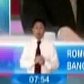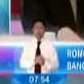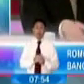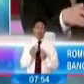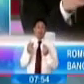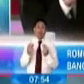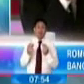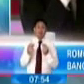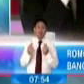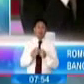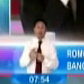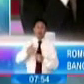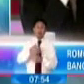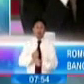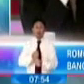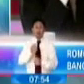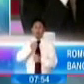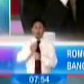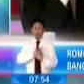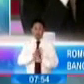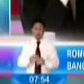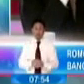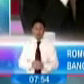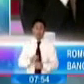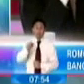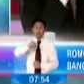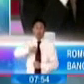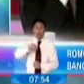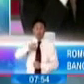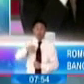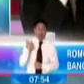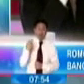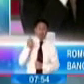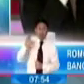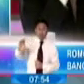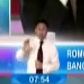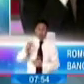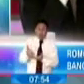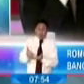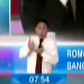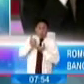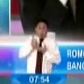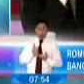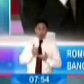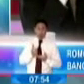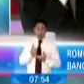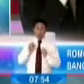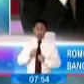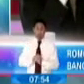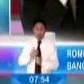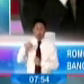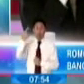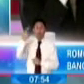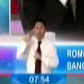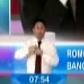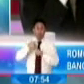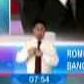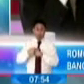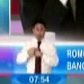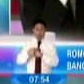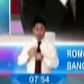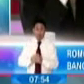más rápida su seguro de desempleo y así tener un ingreso que les ayude a los próximos meses, a las